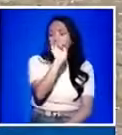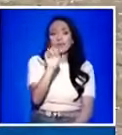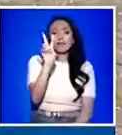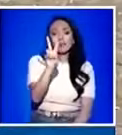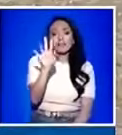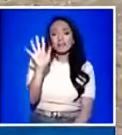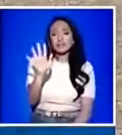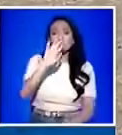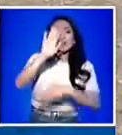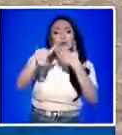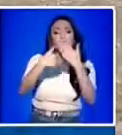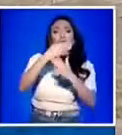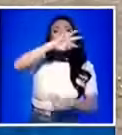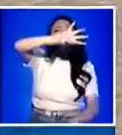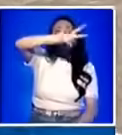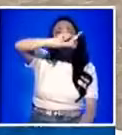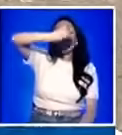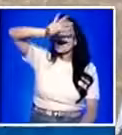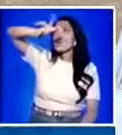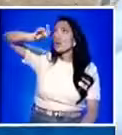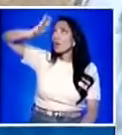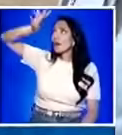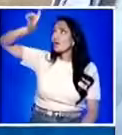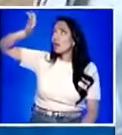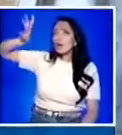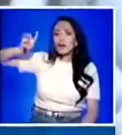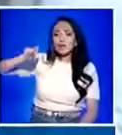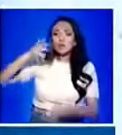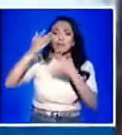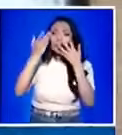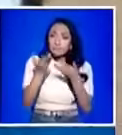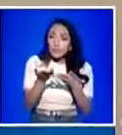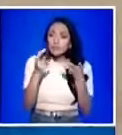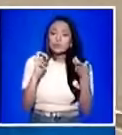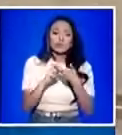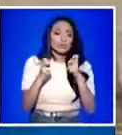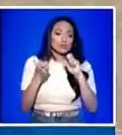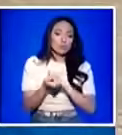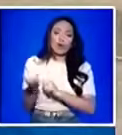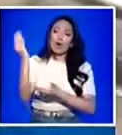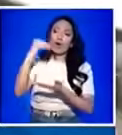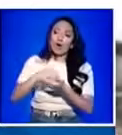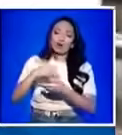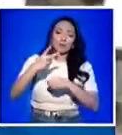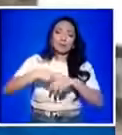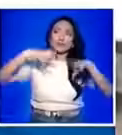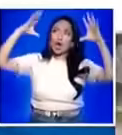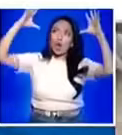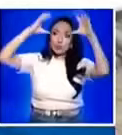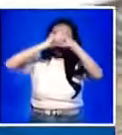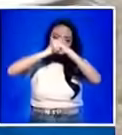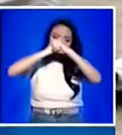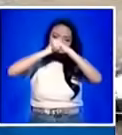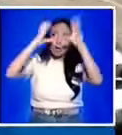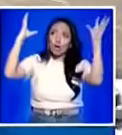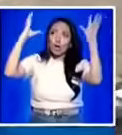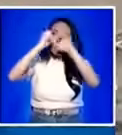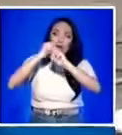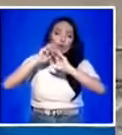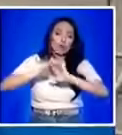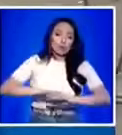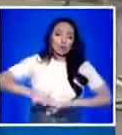han sido sustraídos, los elementos de la luminaria, y eso obviamente vuelve el parque a quedar a oscuras con una